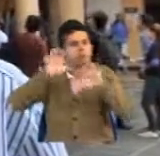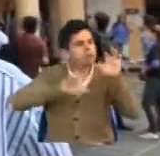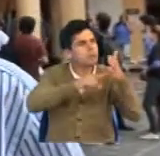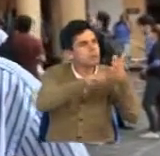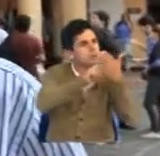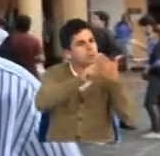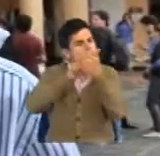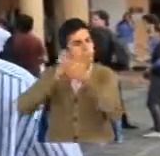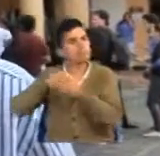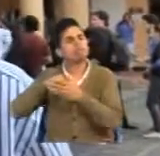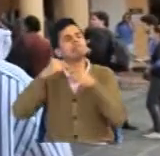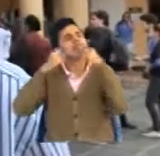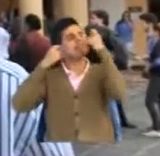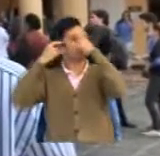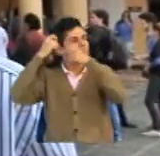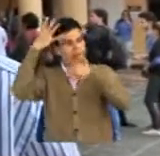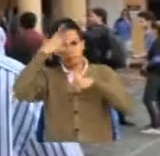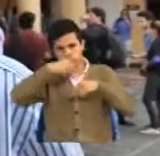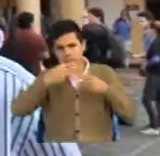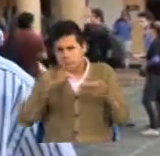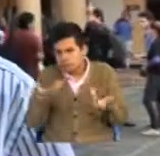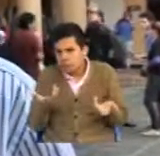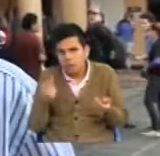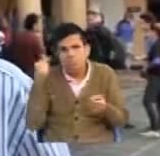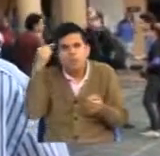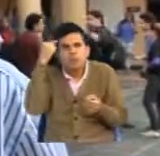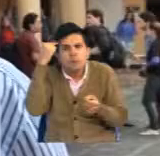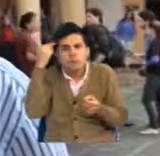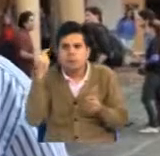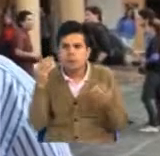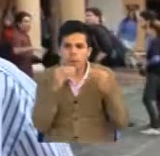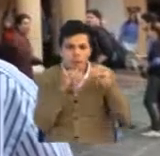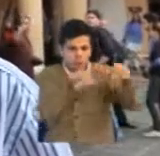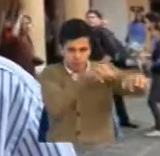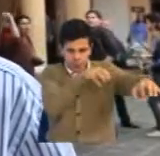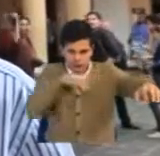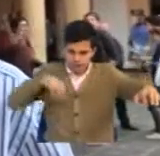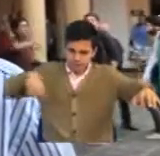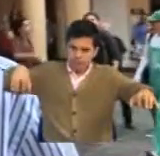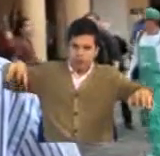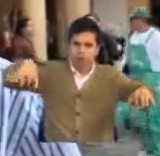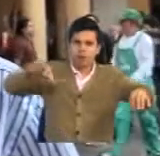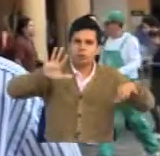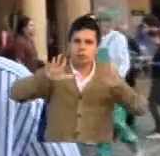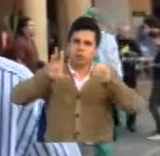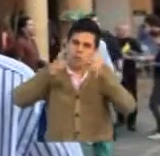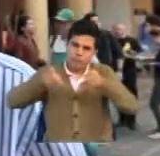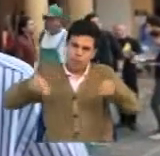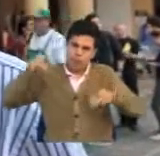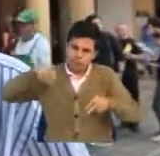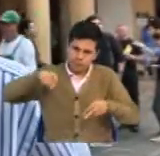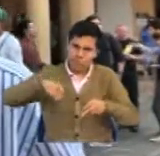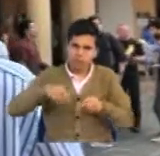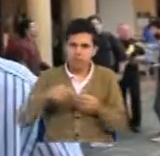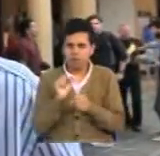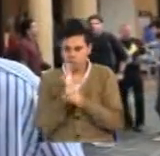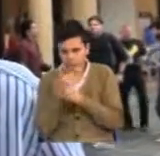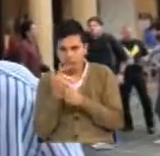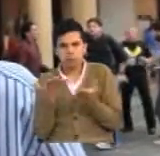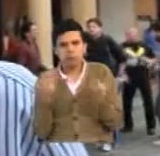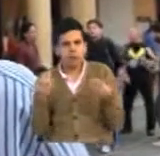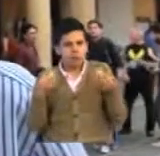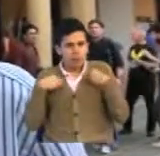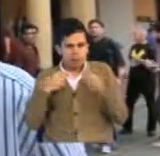exposición y que las salas tradicionales están vivas y que necesitan de los públicos, porque allí está el arte y el arte nos hace